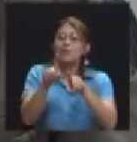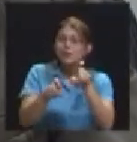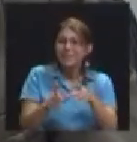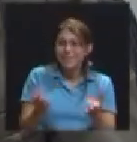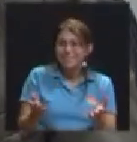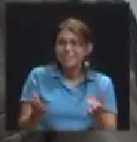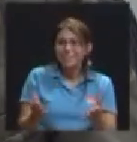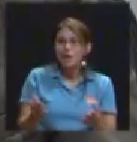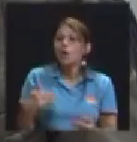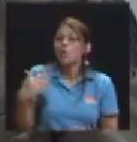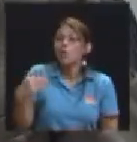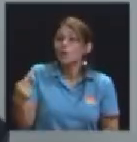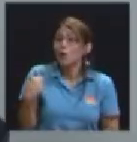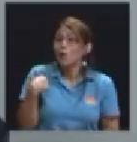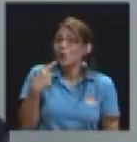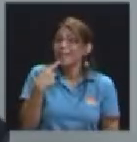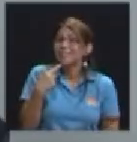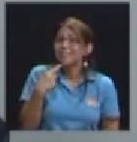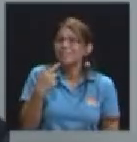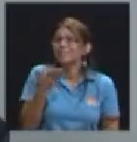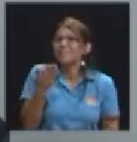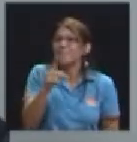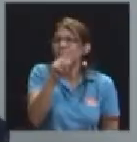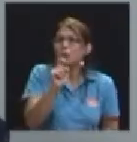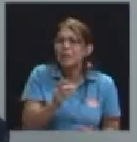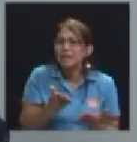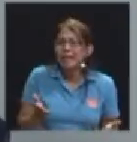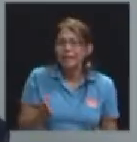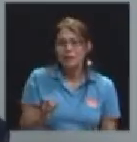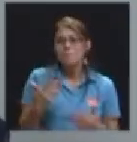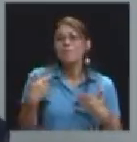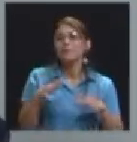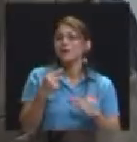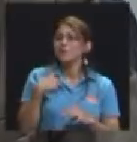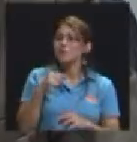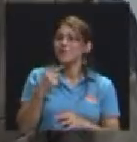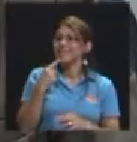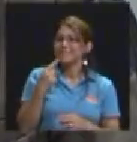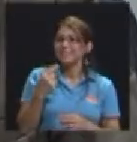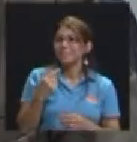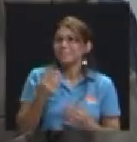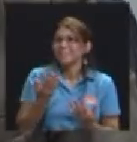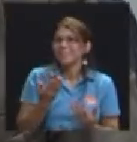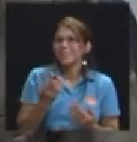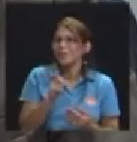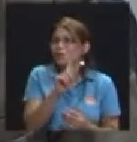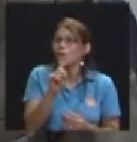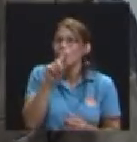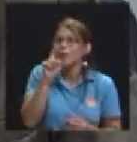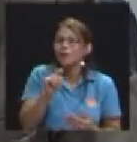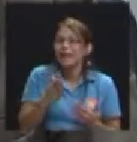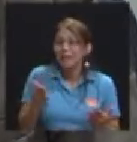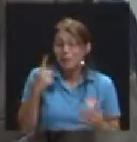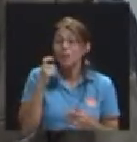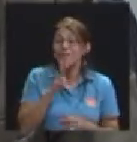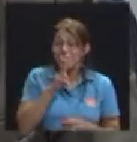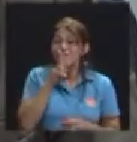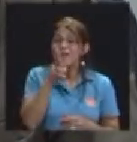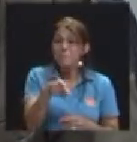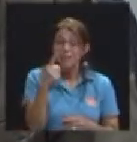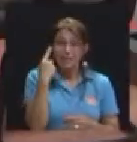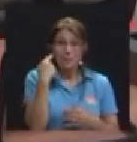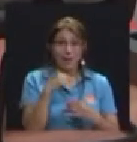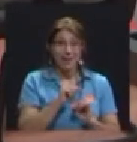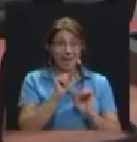uno quiere decir, uy, ¿qué no preguntamos? Porque es bastante invasivo el tema de la encuesta en los hogares. Porque Me gusta